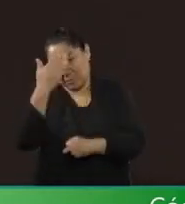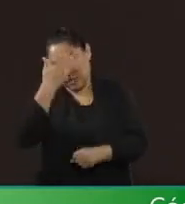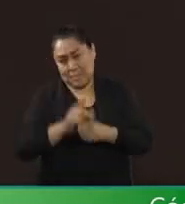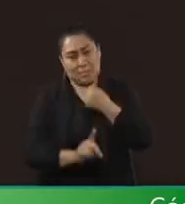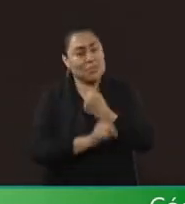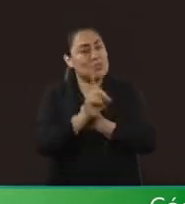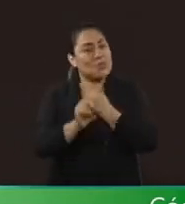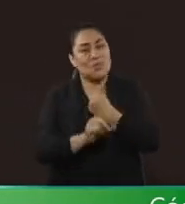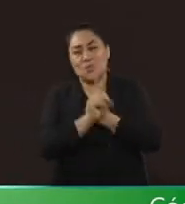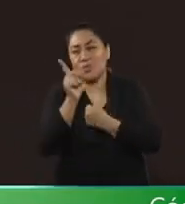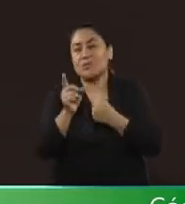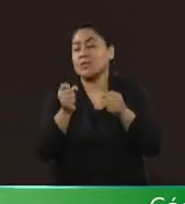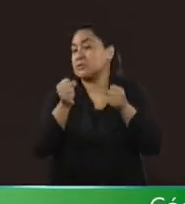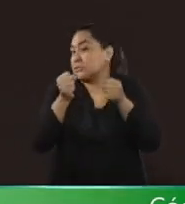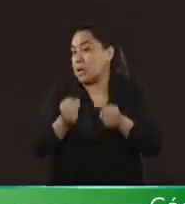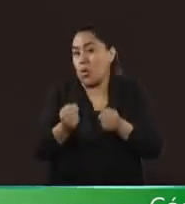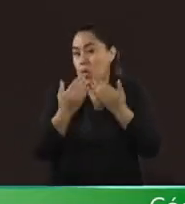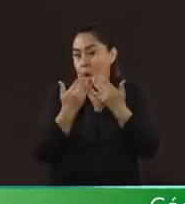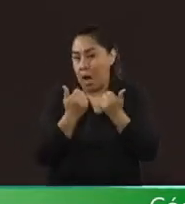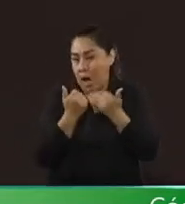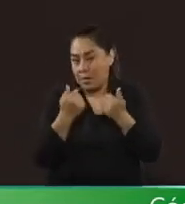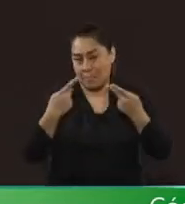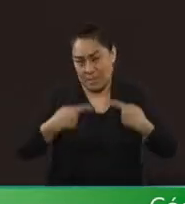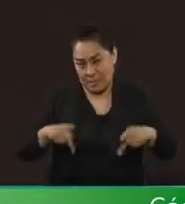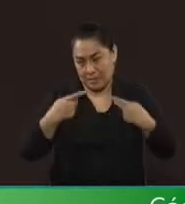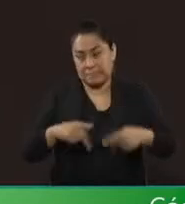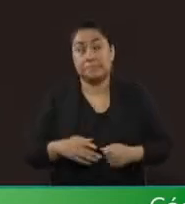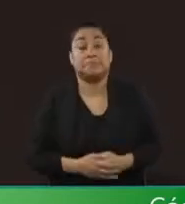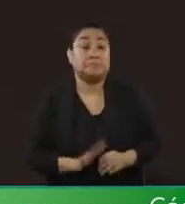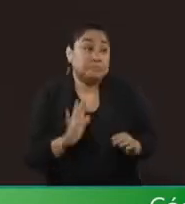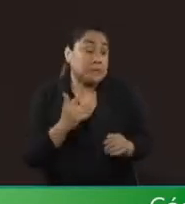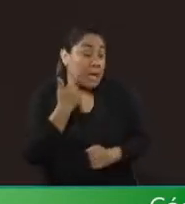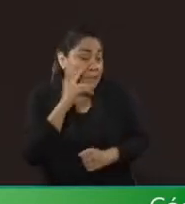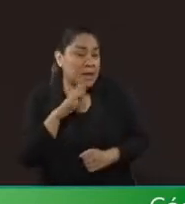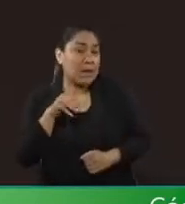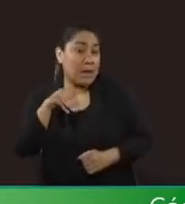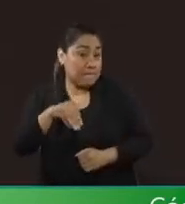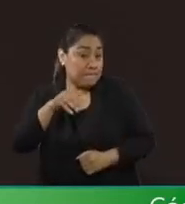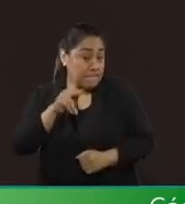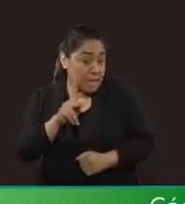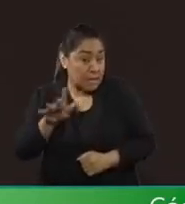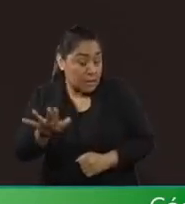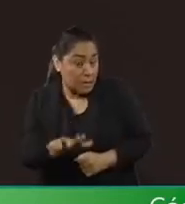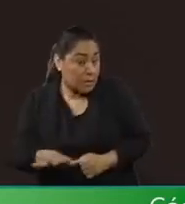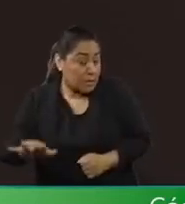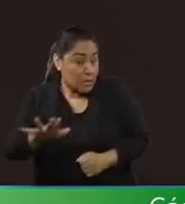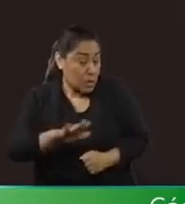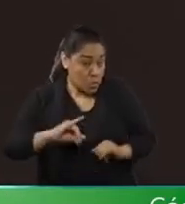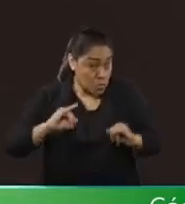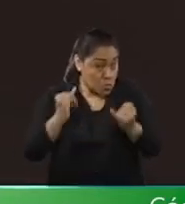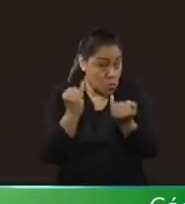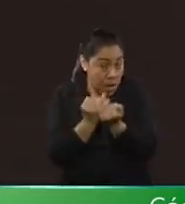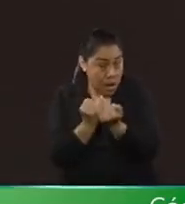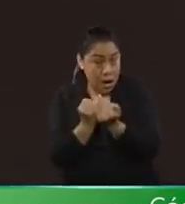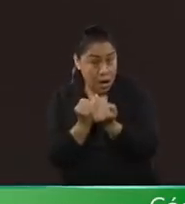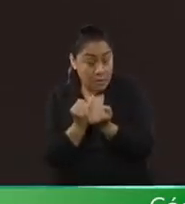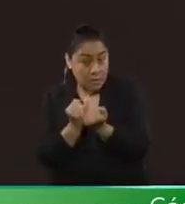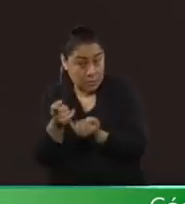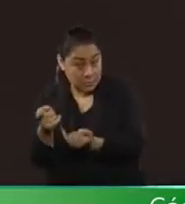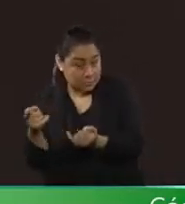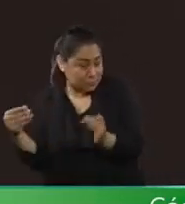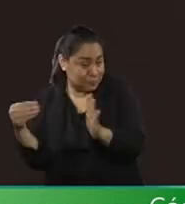de seguridad. ¿Podemos esperar que los ministerios públicos tengan el mismo fin que todas las autoridades